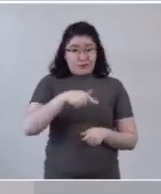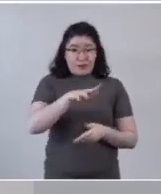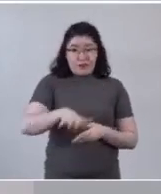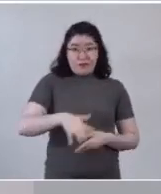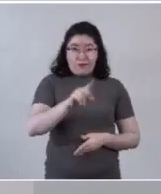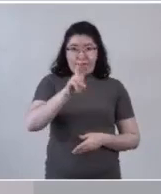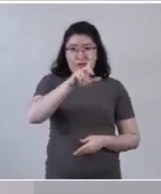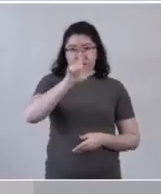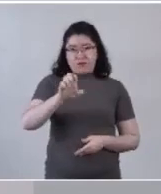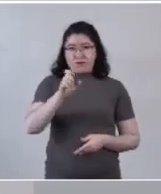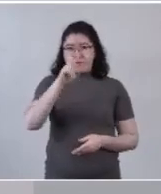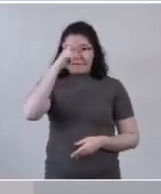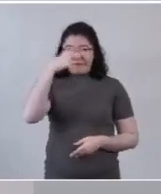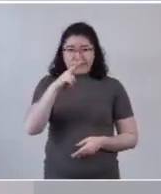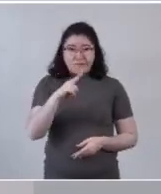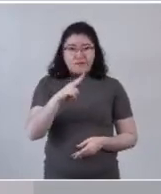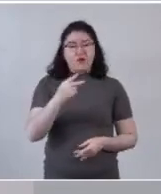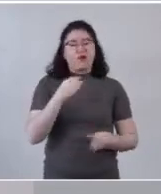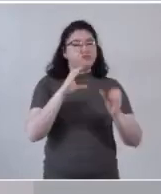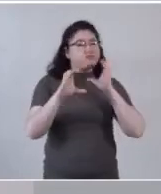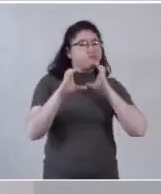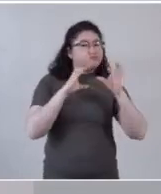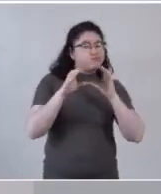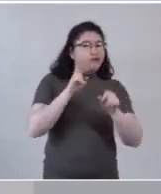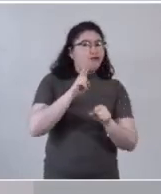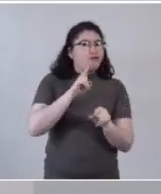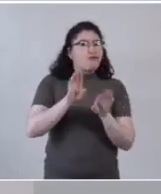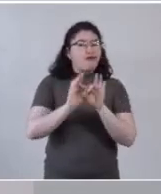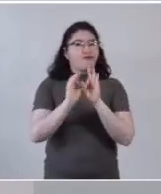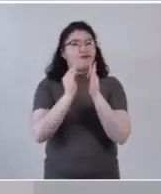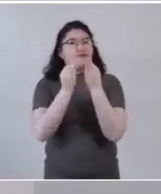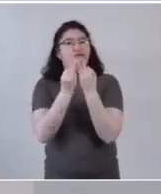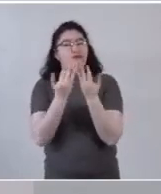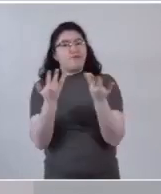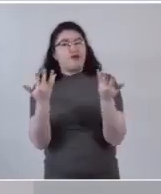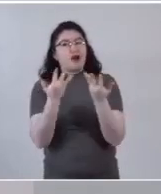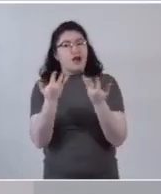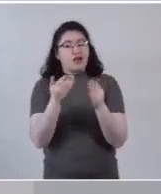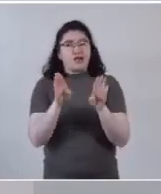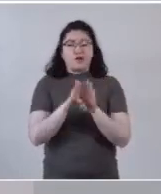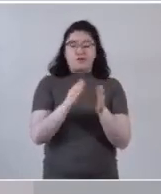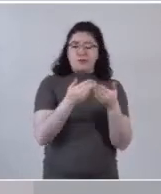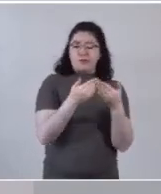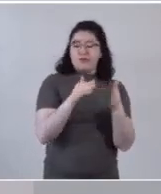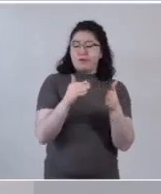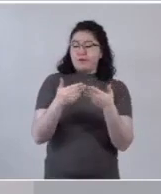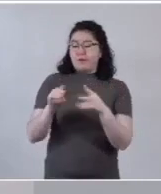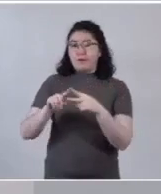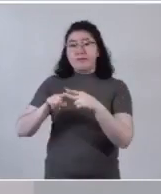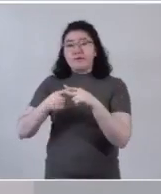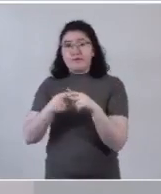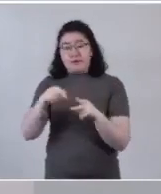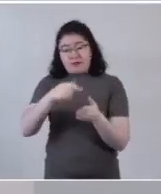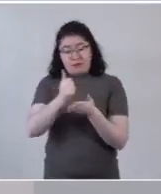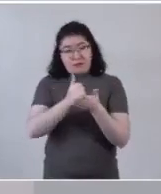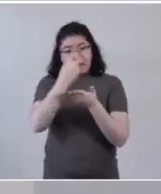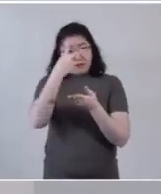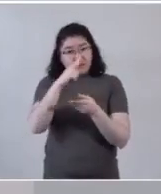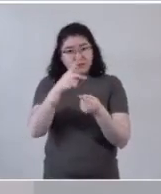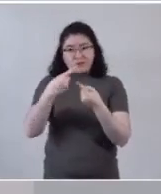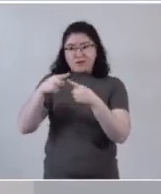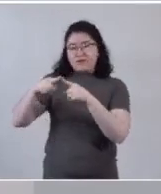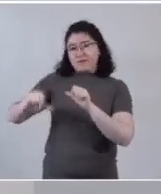están definiendo cuál es la manera de abrir en la Ciudad de México las distintas